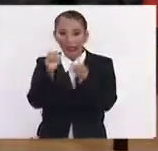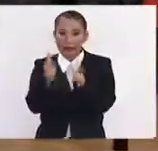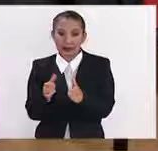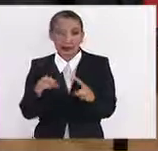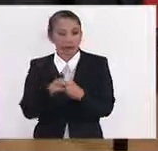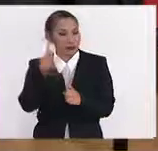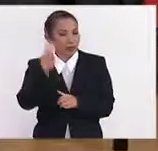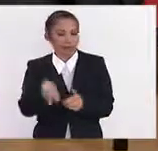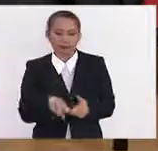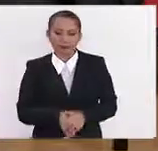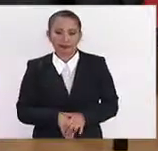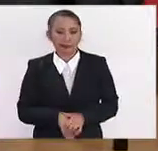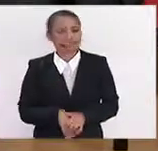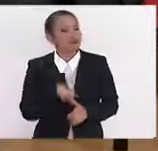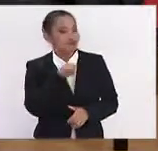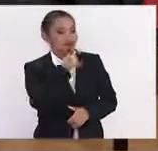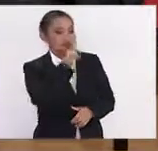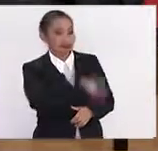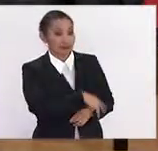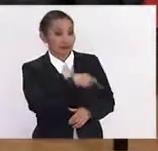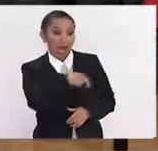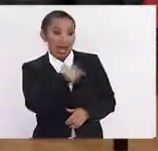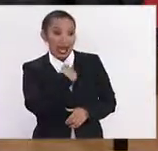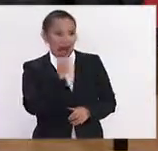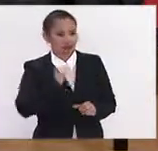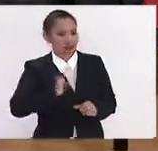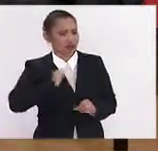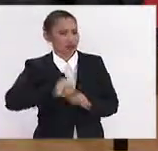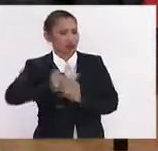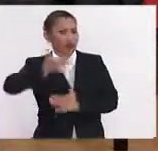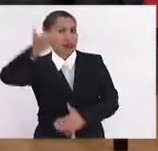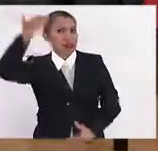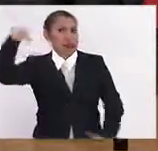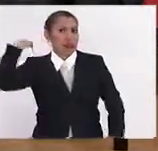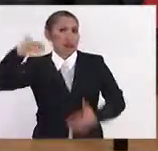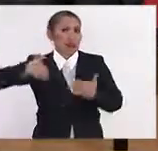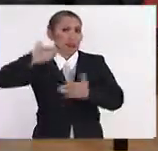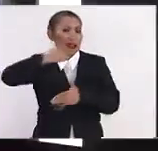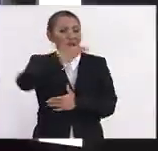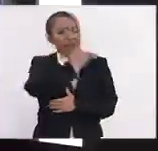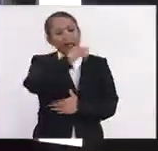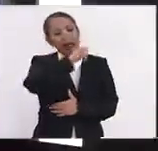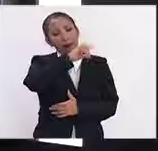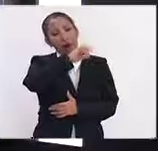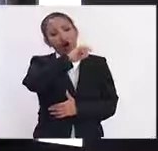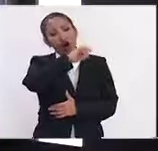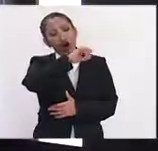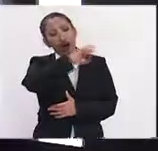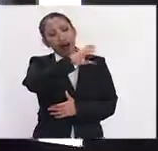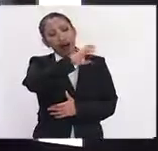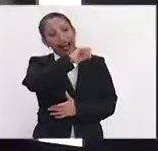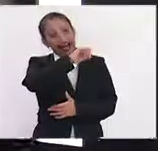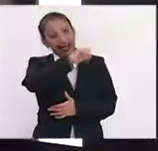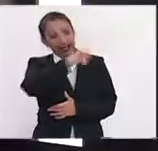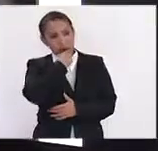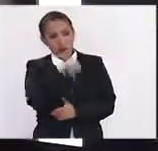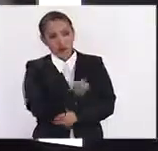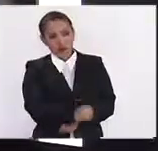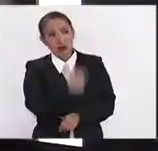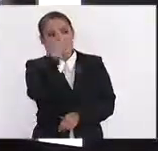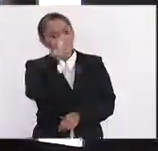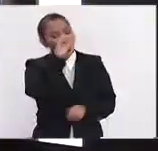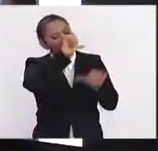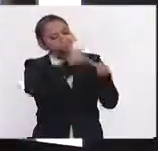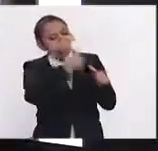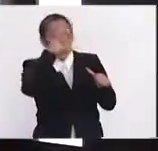arte, definitivamente. Exactamente. De hecho, eso lleva siglos. Desde Hipócrates se hacía todo una concepción